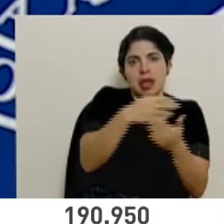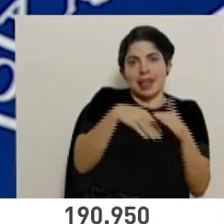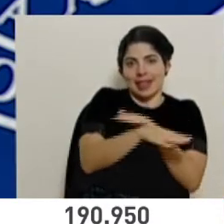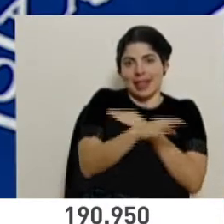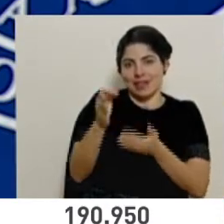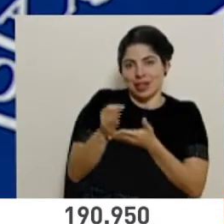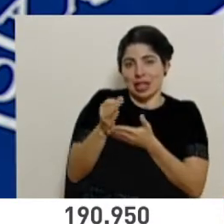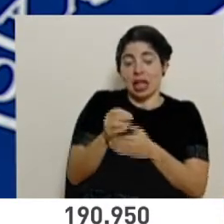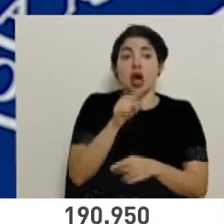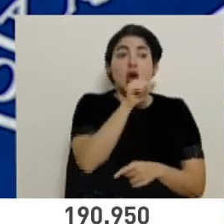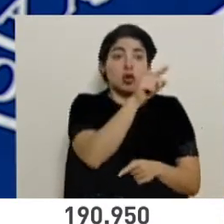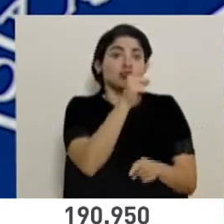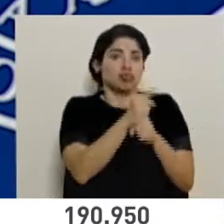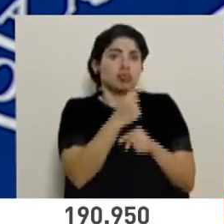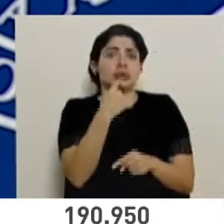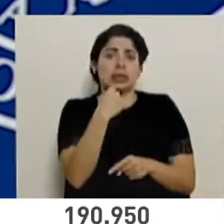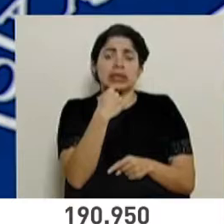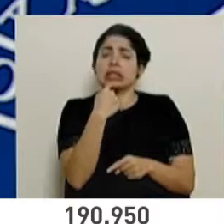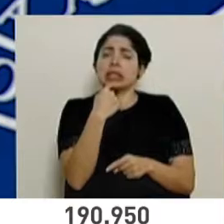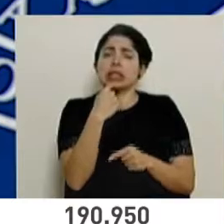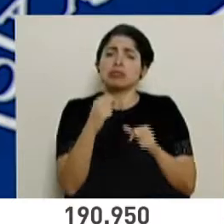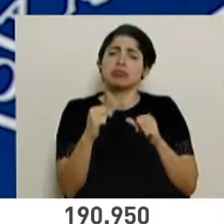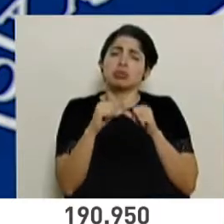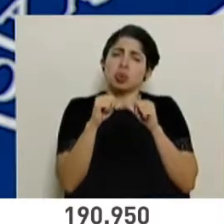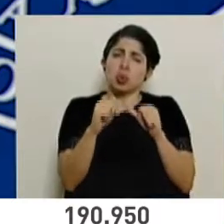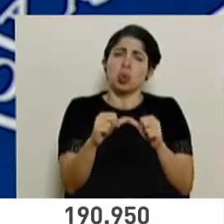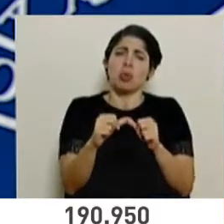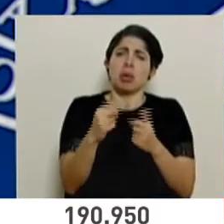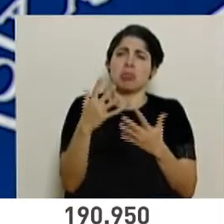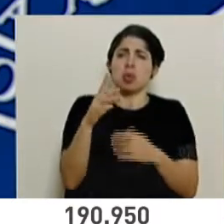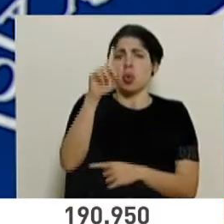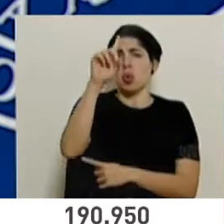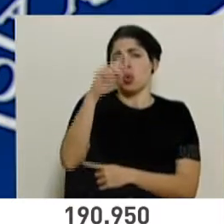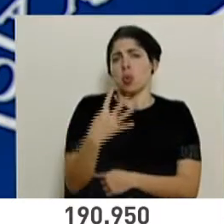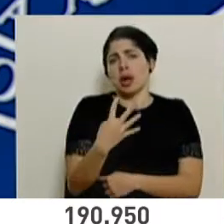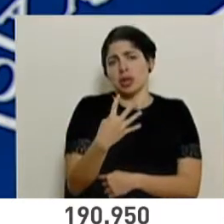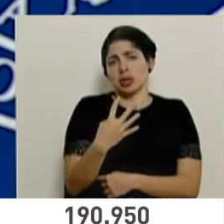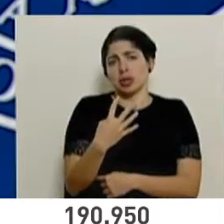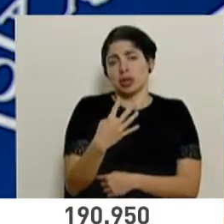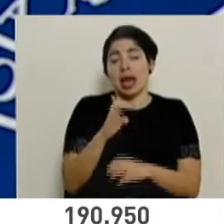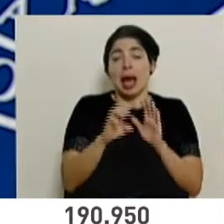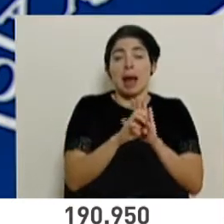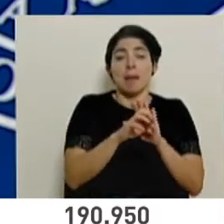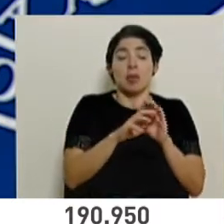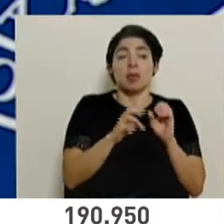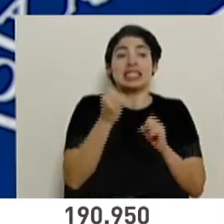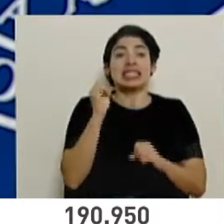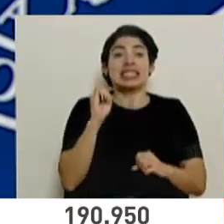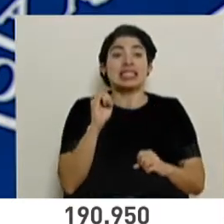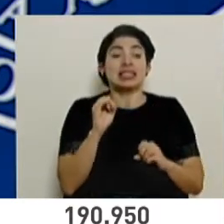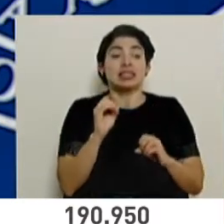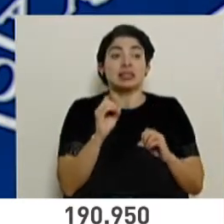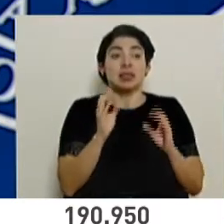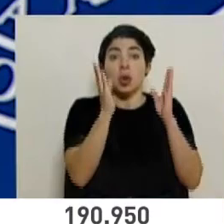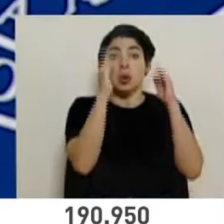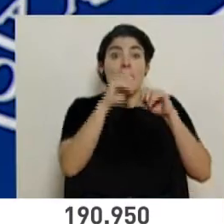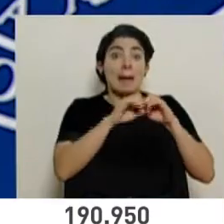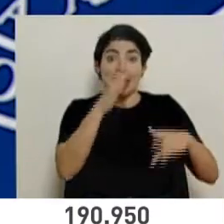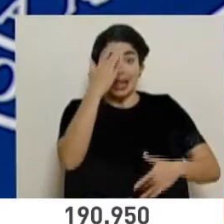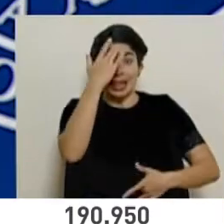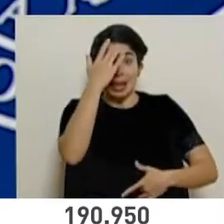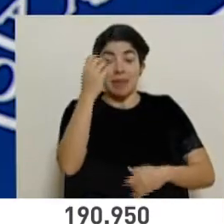Usted bien lo apunta, seguimos recibiendo aproximadamente una cuarta parte de los turistas que hubiésemos recibido si estuviéramos en tiempos